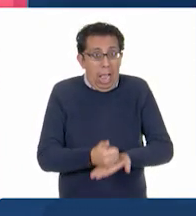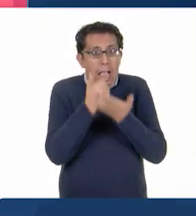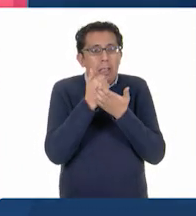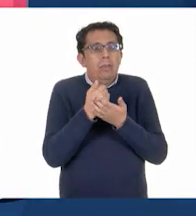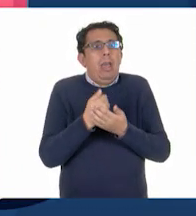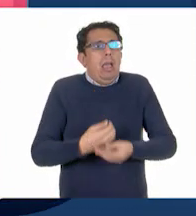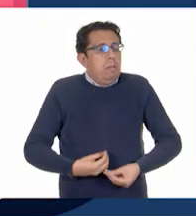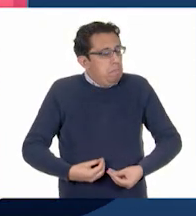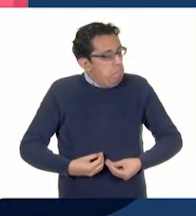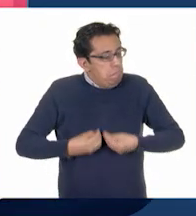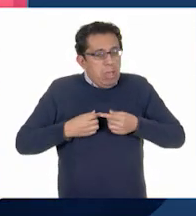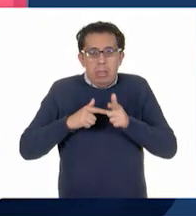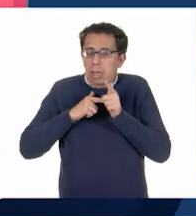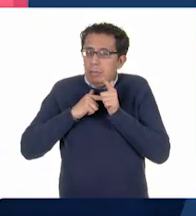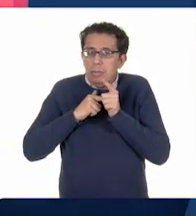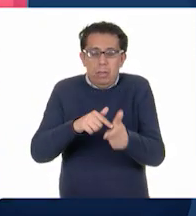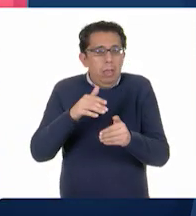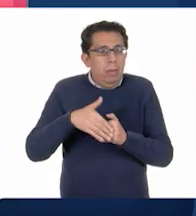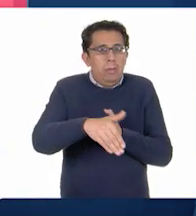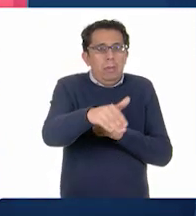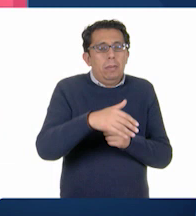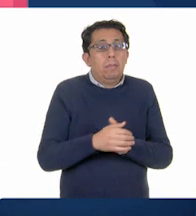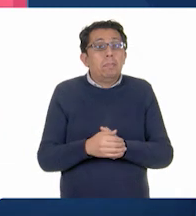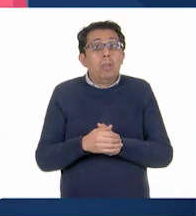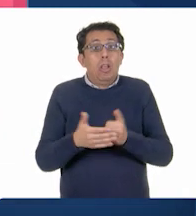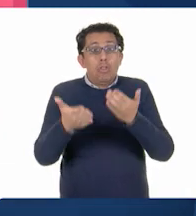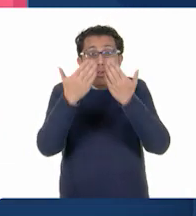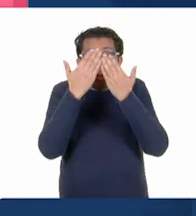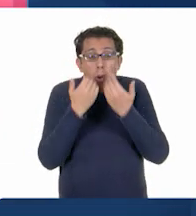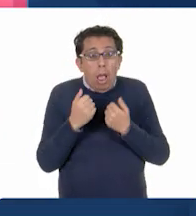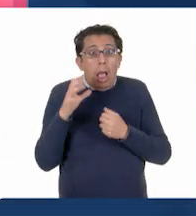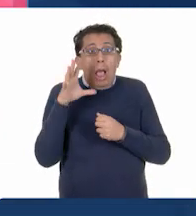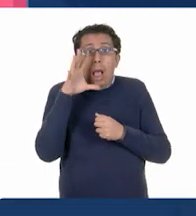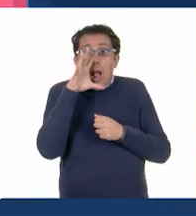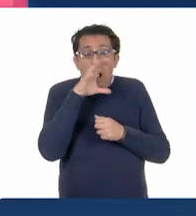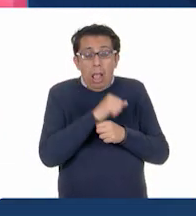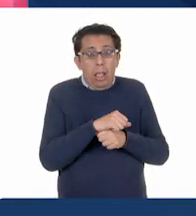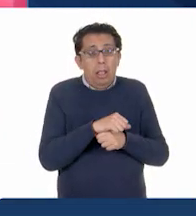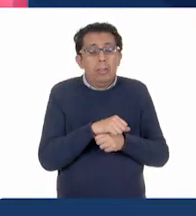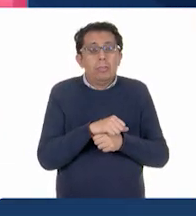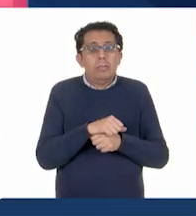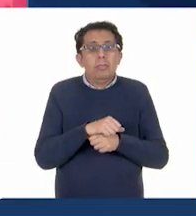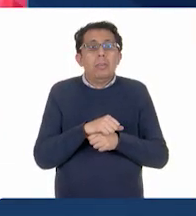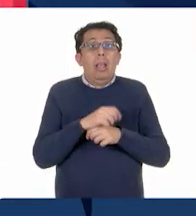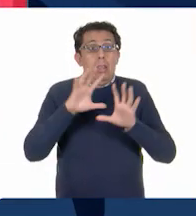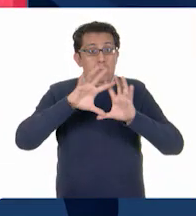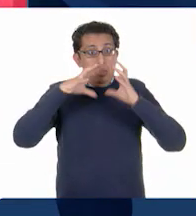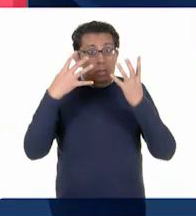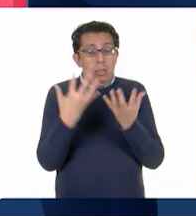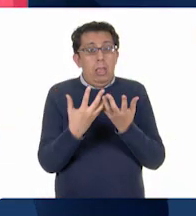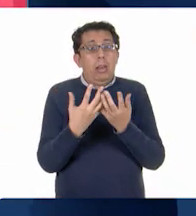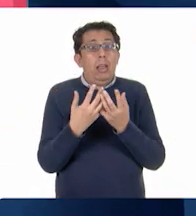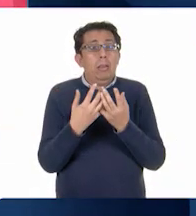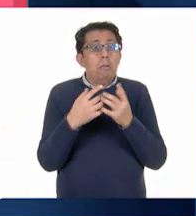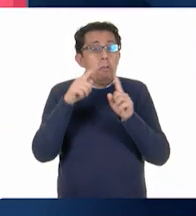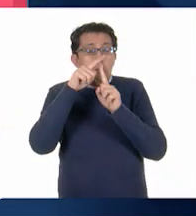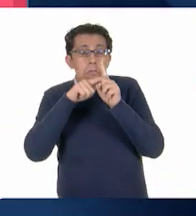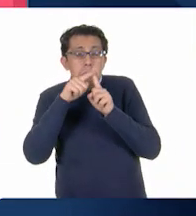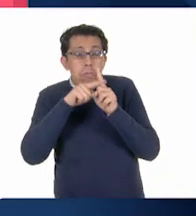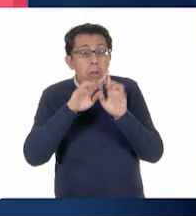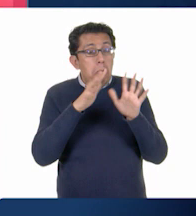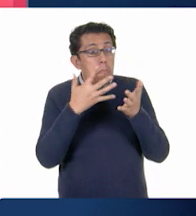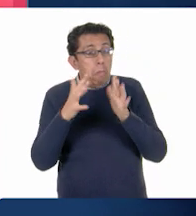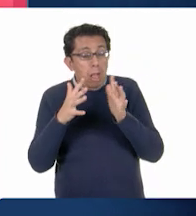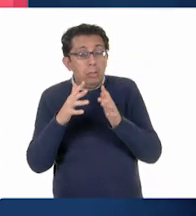y como la conocemos en el planeta, pues sin él, la temperatura promedio de la Tierra sería inferior a los menos